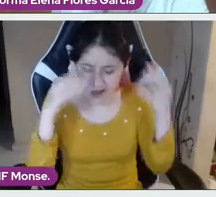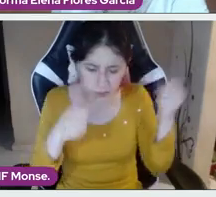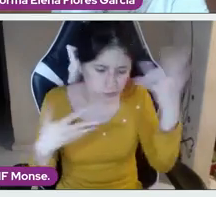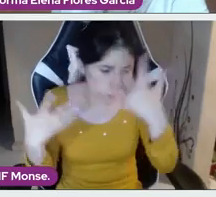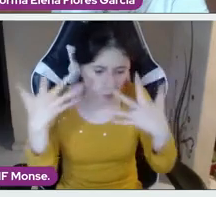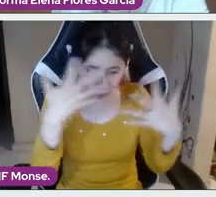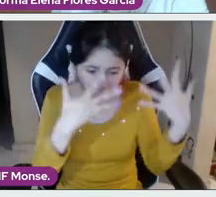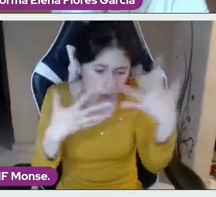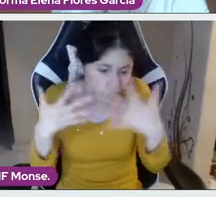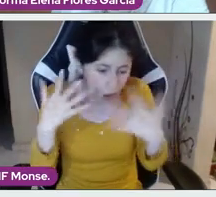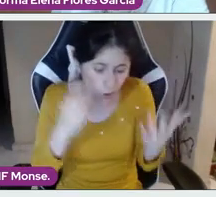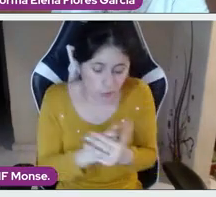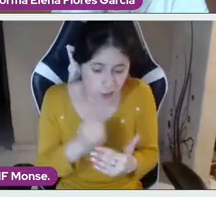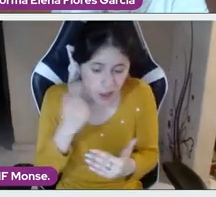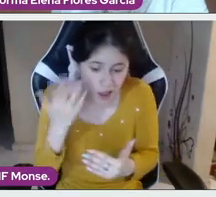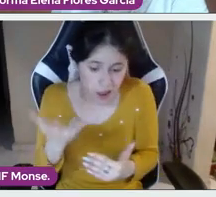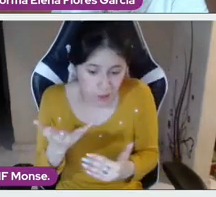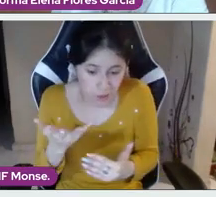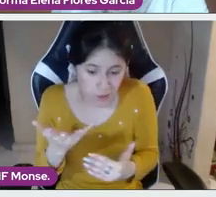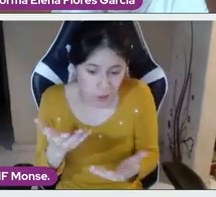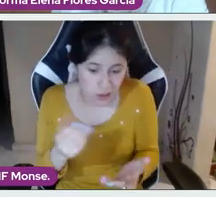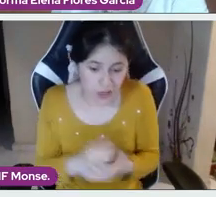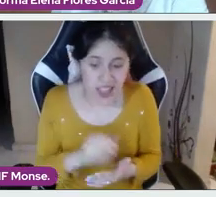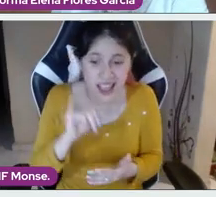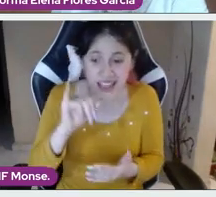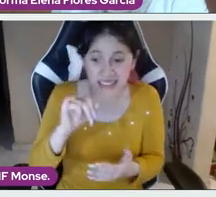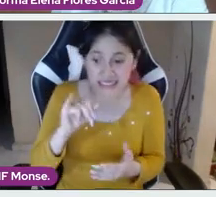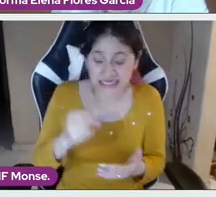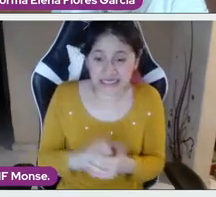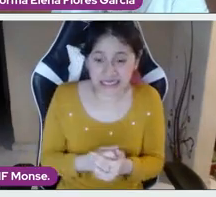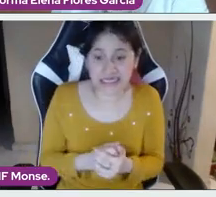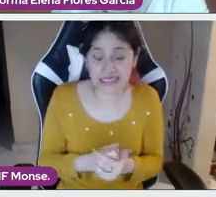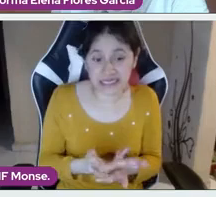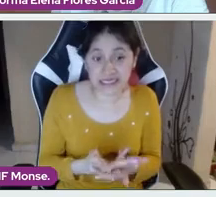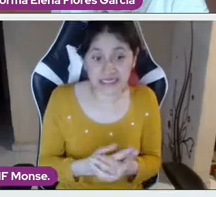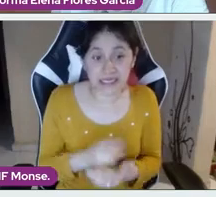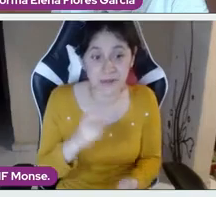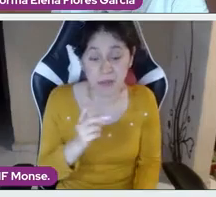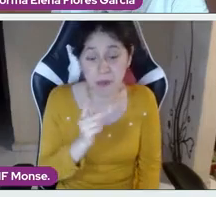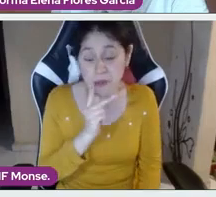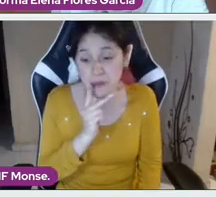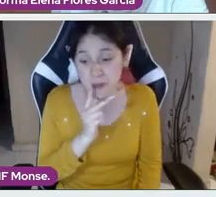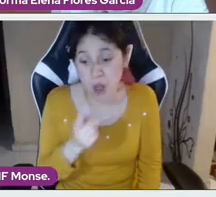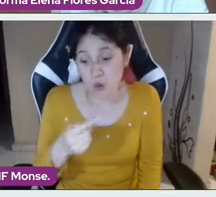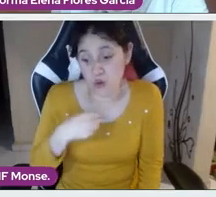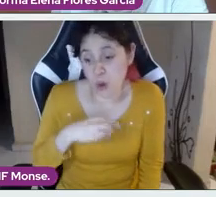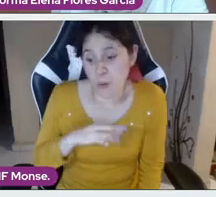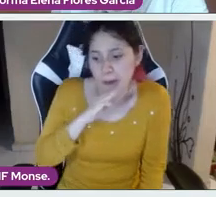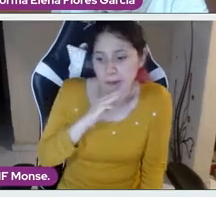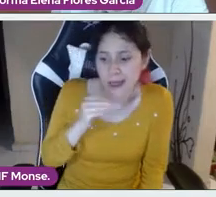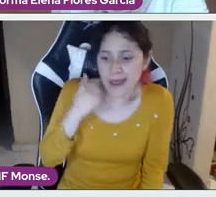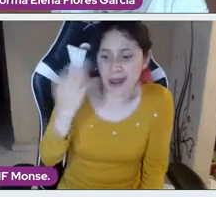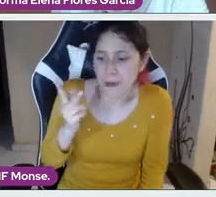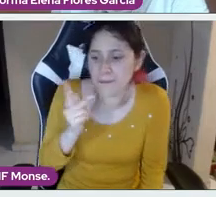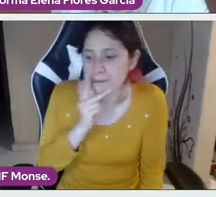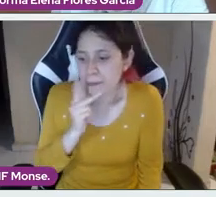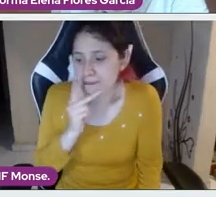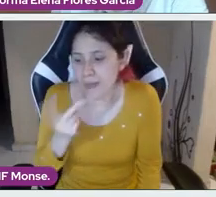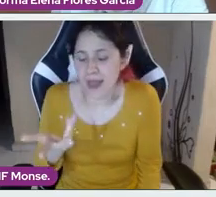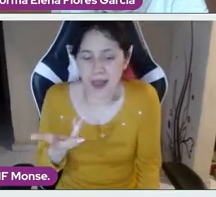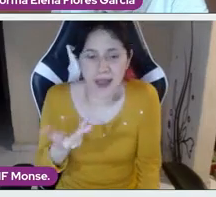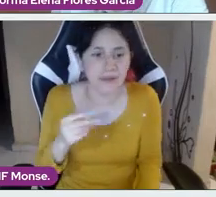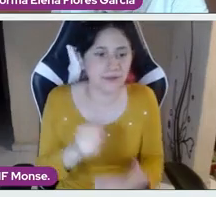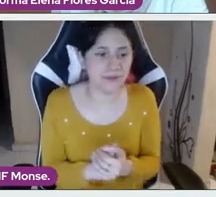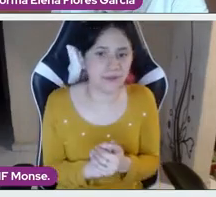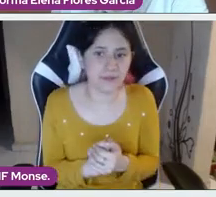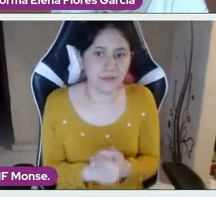culpa, intentamos cubrir, ¿no? Y sí usar roles, por ejemplo, la mamá que se divorció, o por orgullo, ¿no?